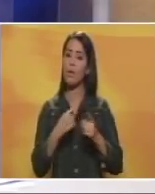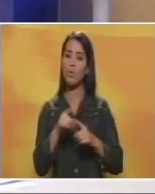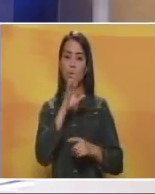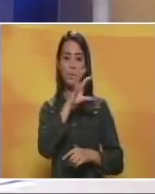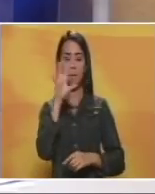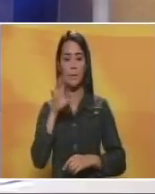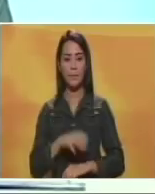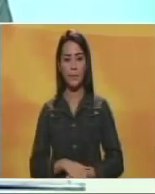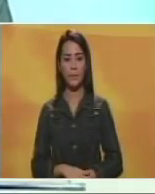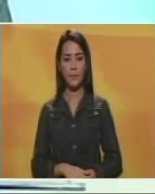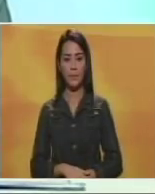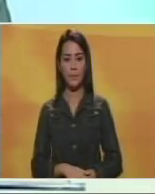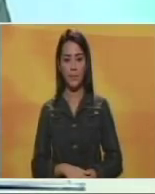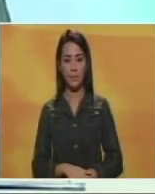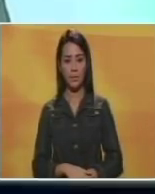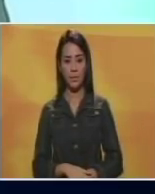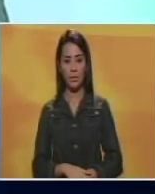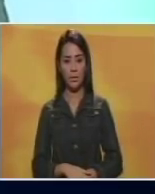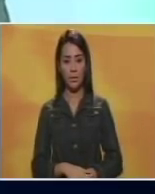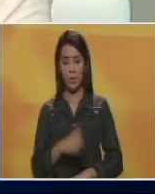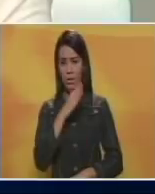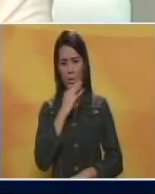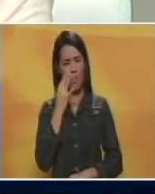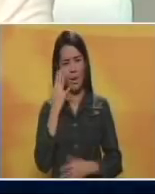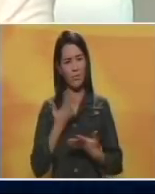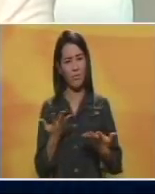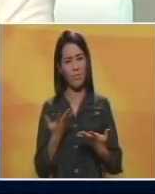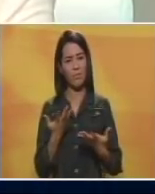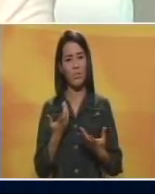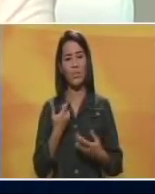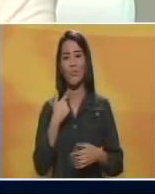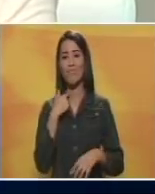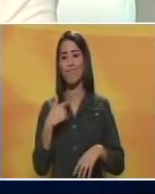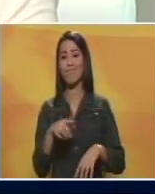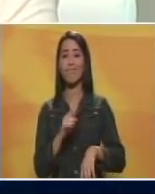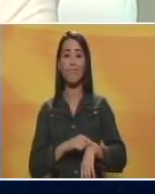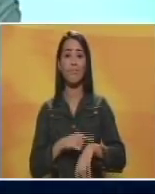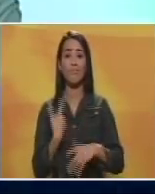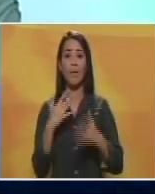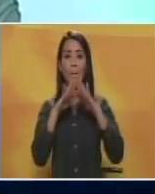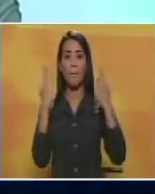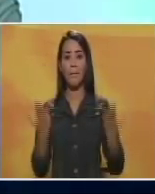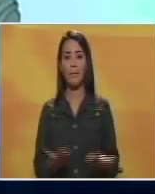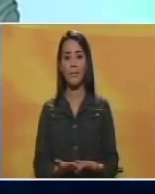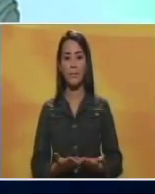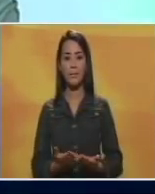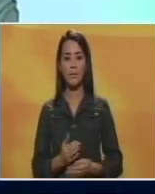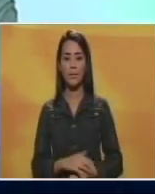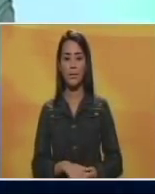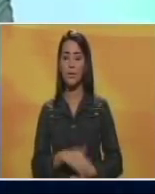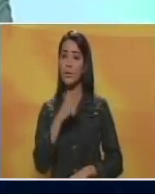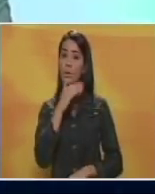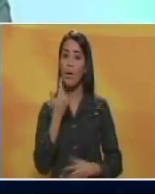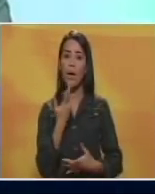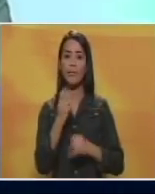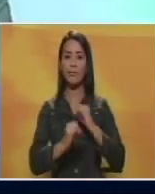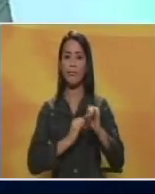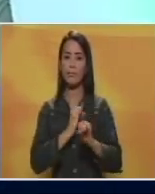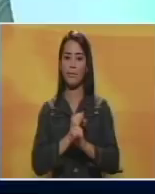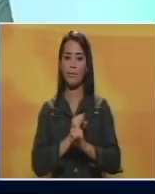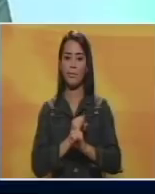países. No hay un escenario donde se pierda más tiempo en el mundo. No hay un escenario